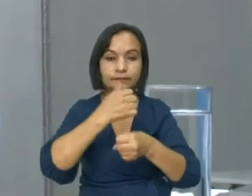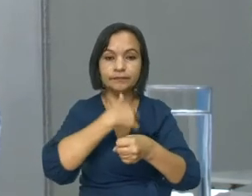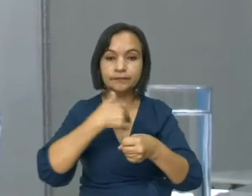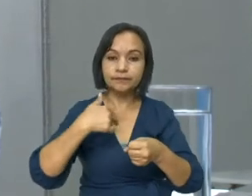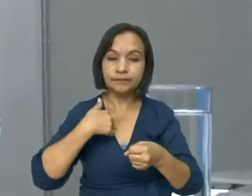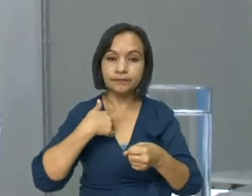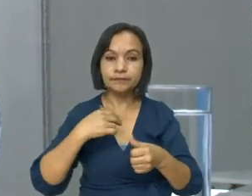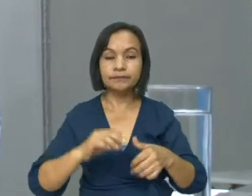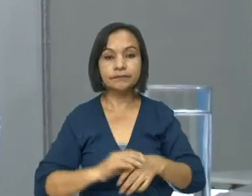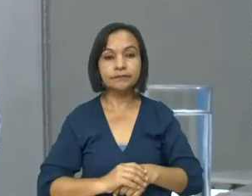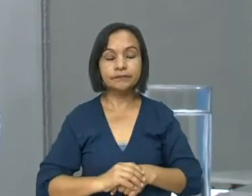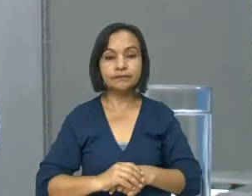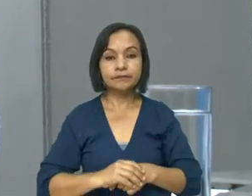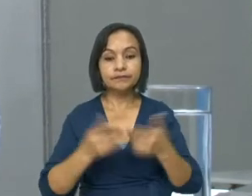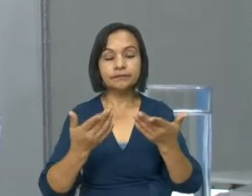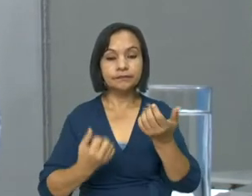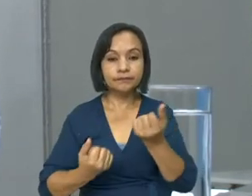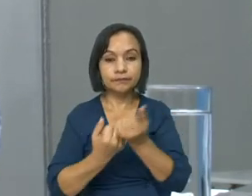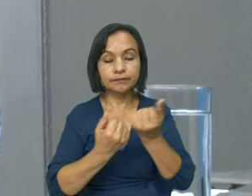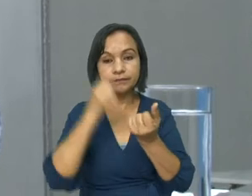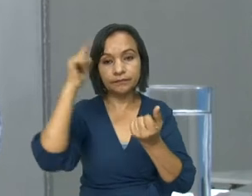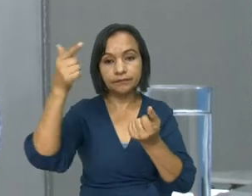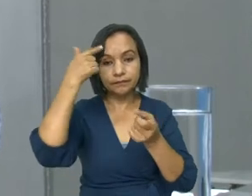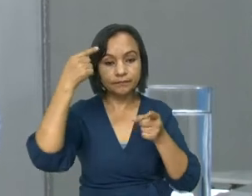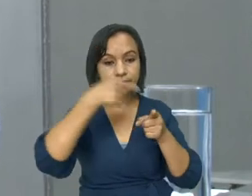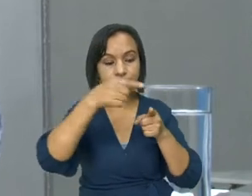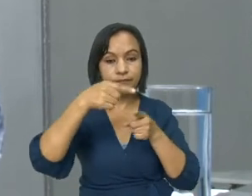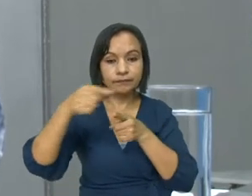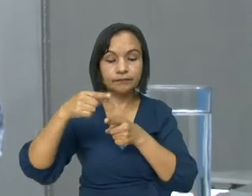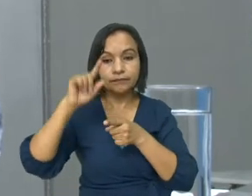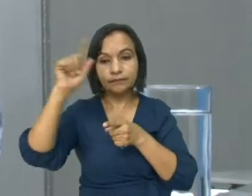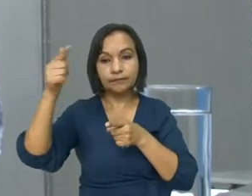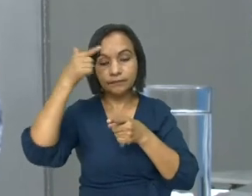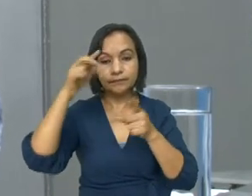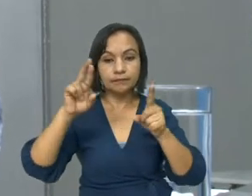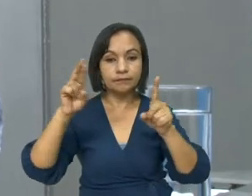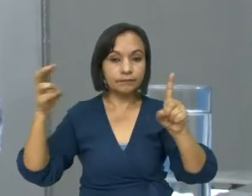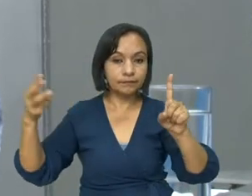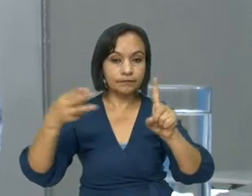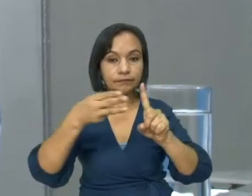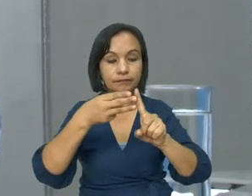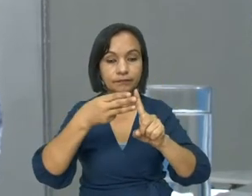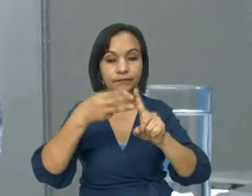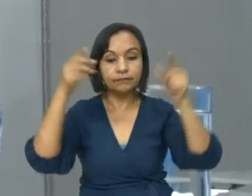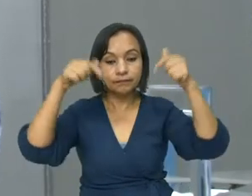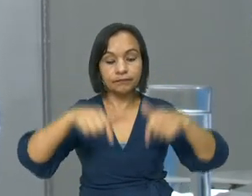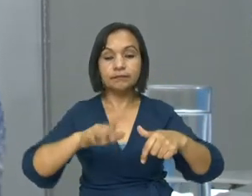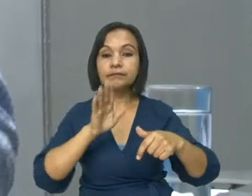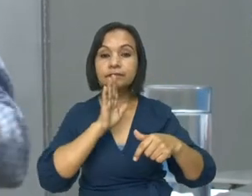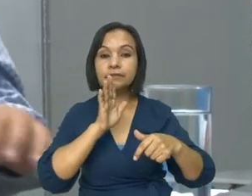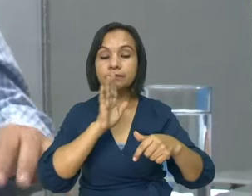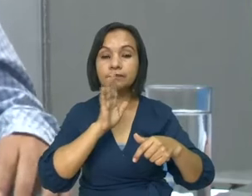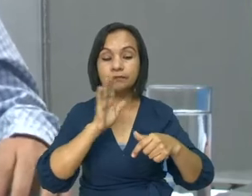pues con el apoyo de los gobiernos municipales y los gobiernos regionales, porque aquí estamos hablando también